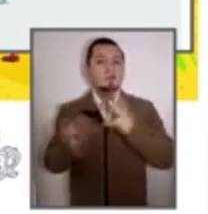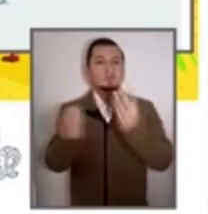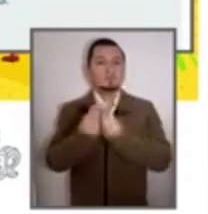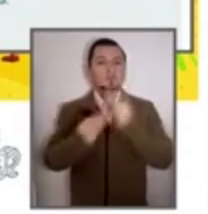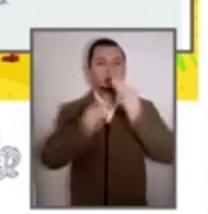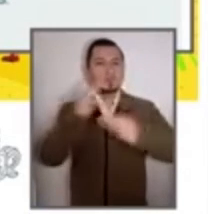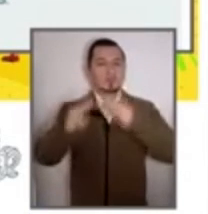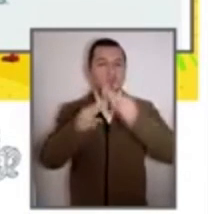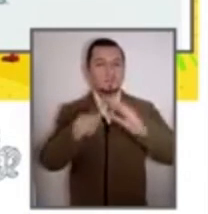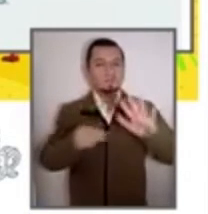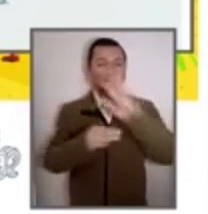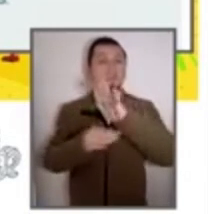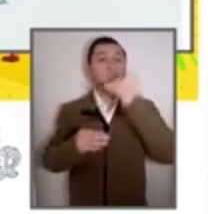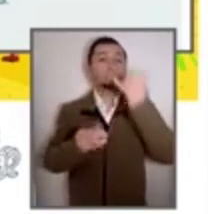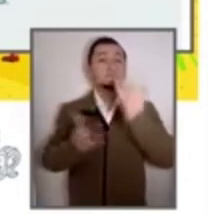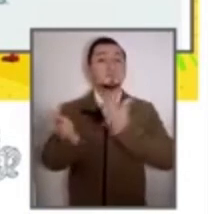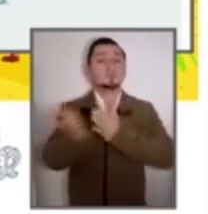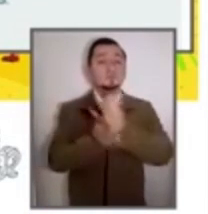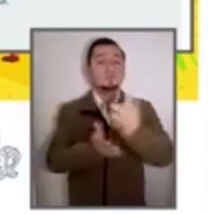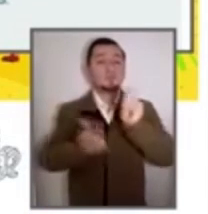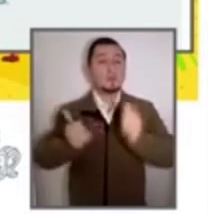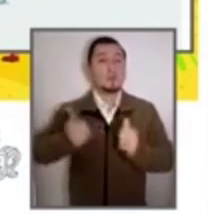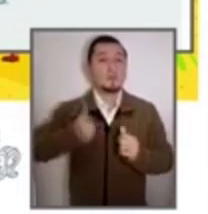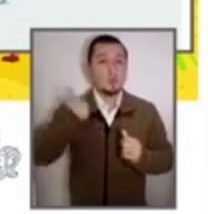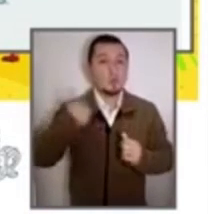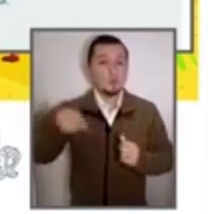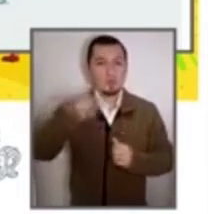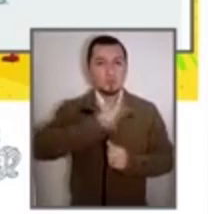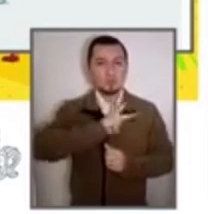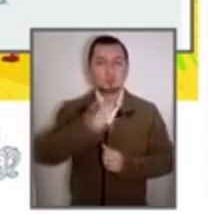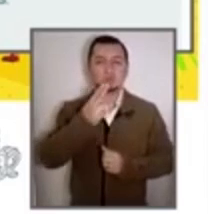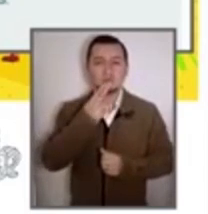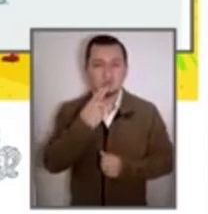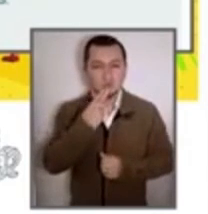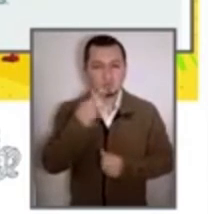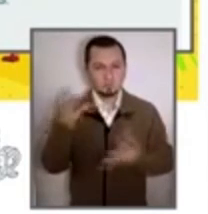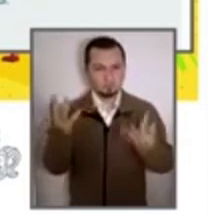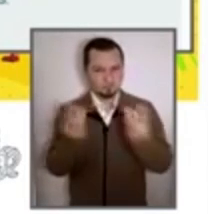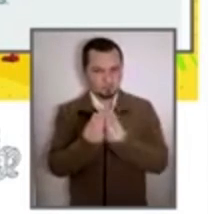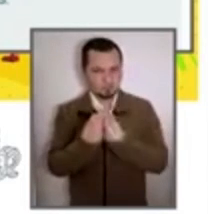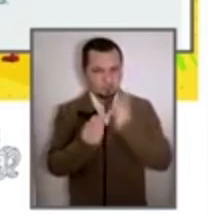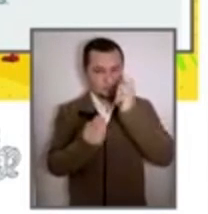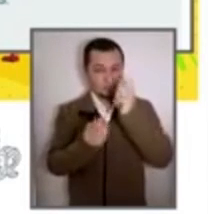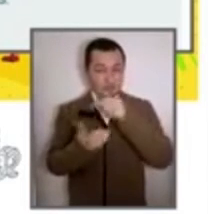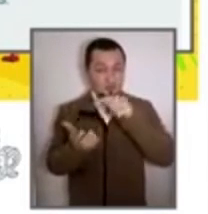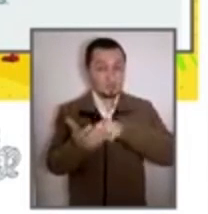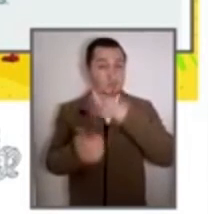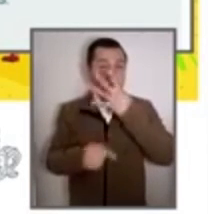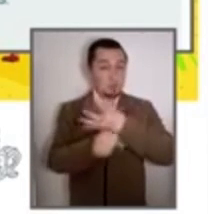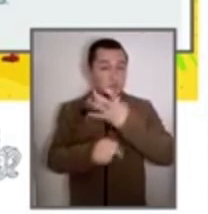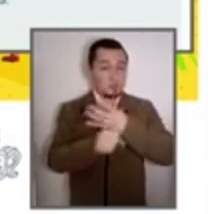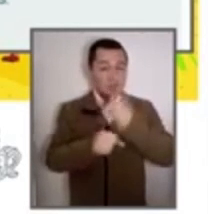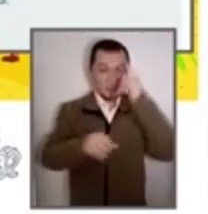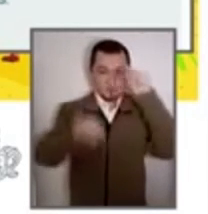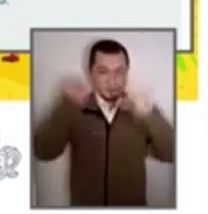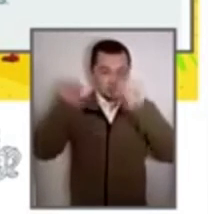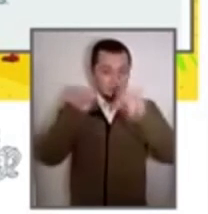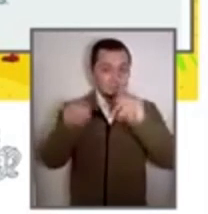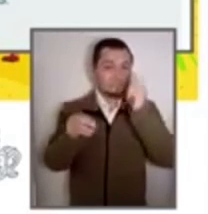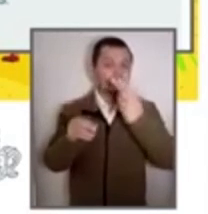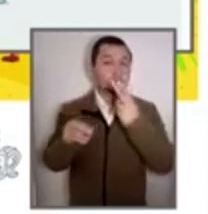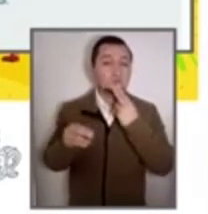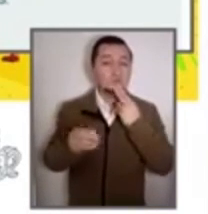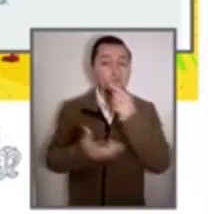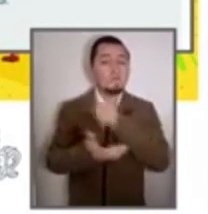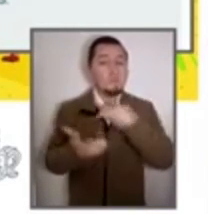Tres, el acceso, aprovechamiento y uso de los recursos naturales. Y cuarto, el diseño y uso de